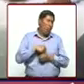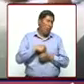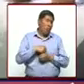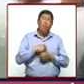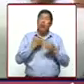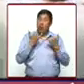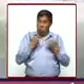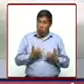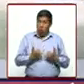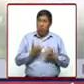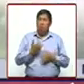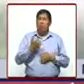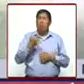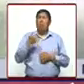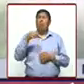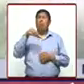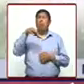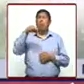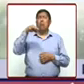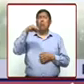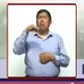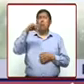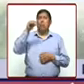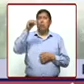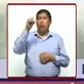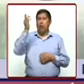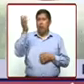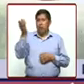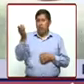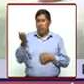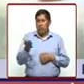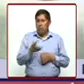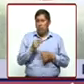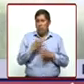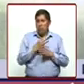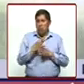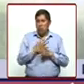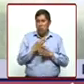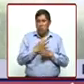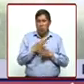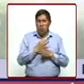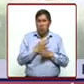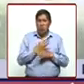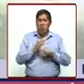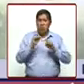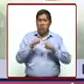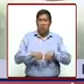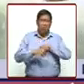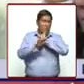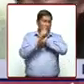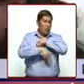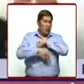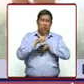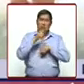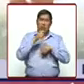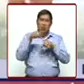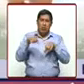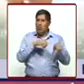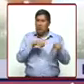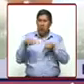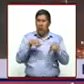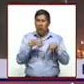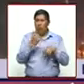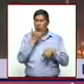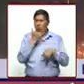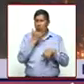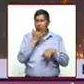las que tenemos no han dado para que se pueda sancionar a los que infringen a estos